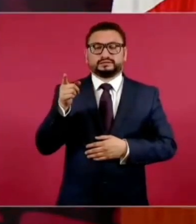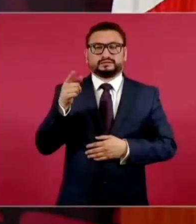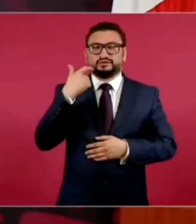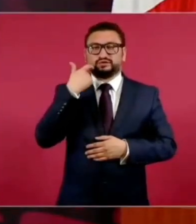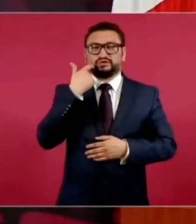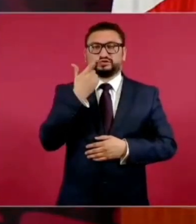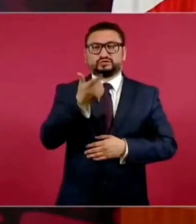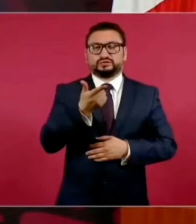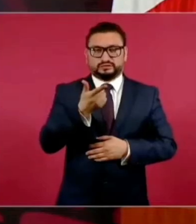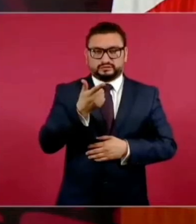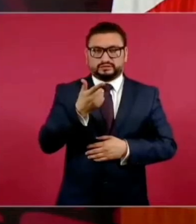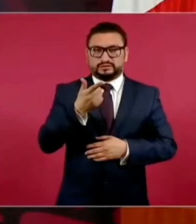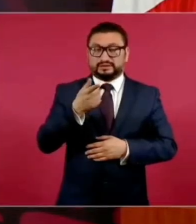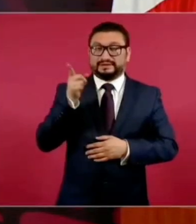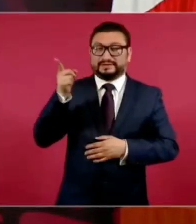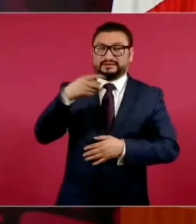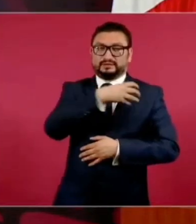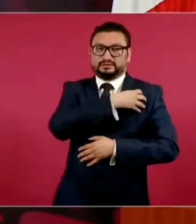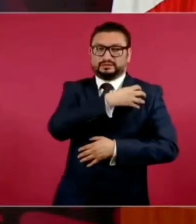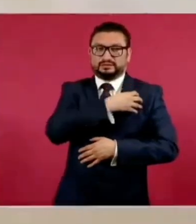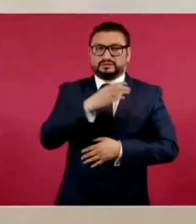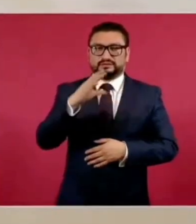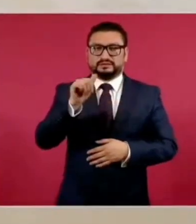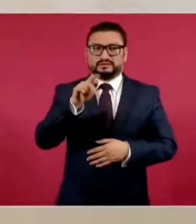que participara el comandante Castro,